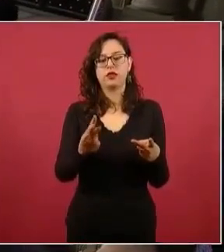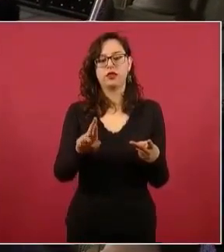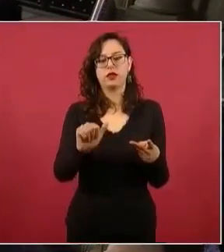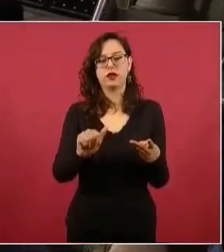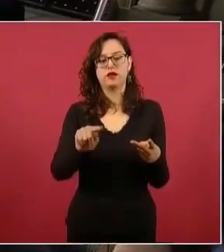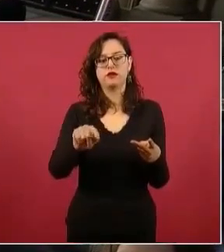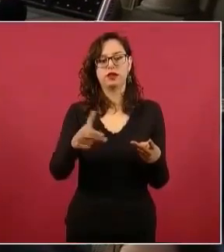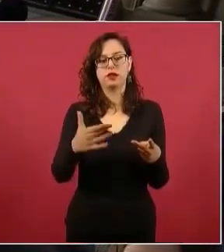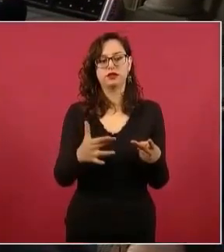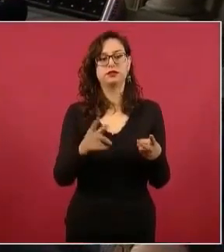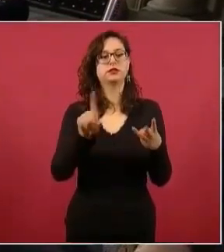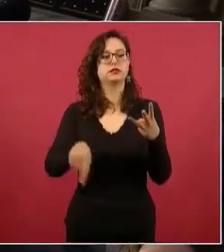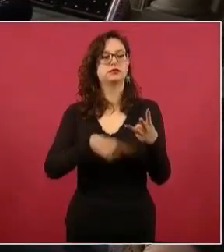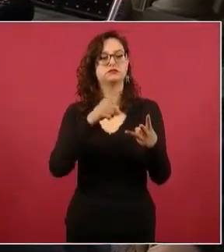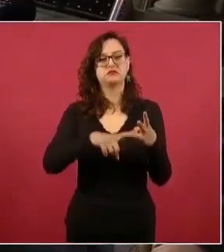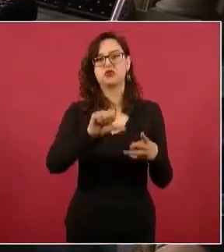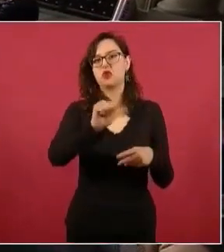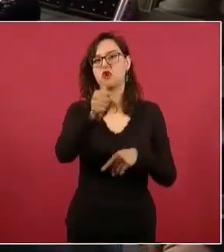de empresas